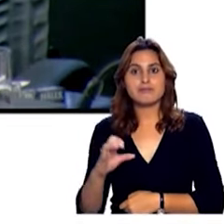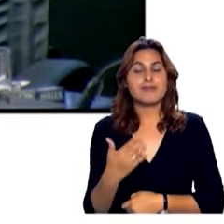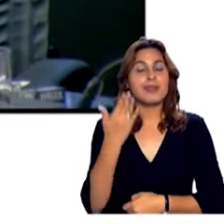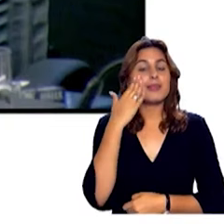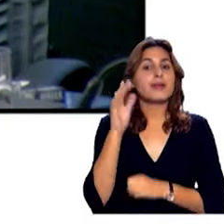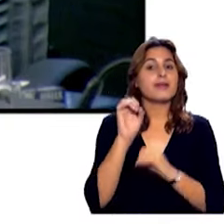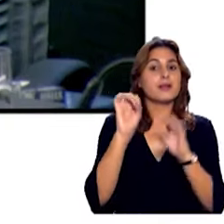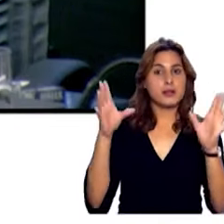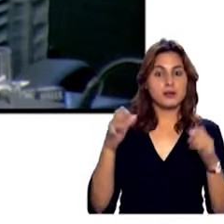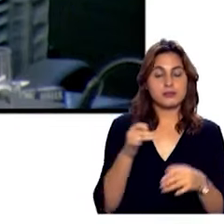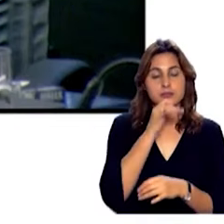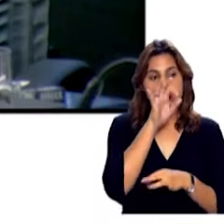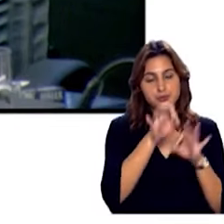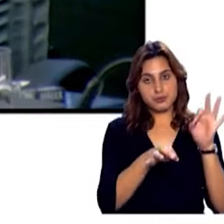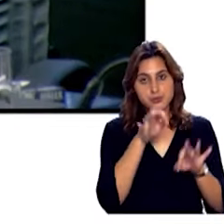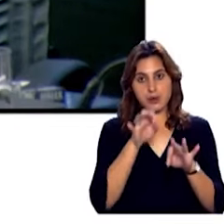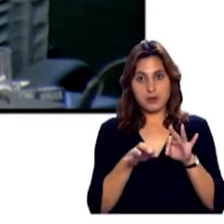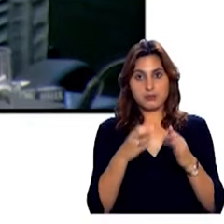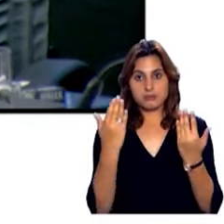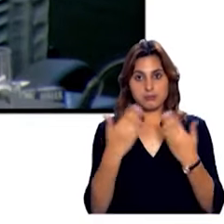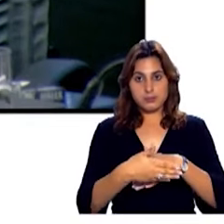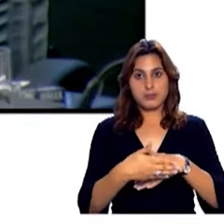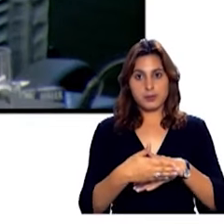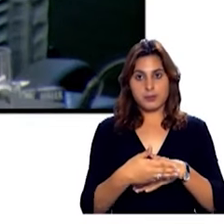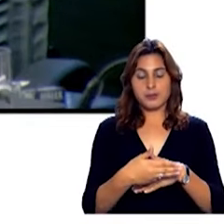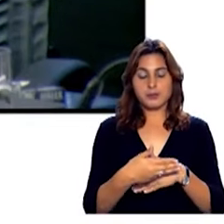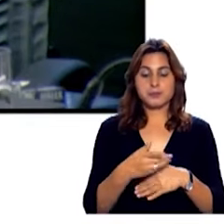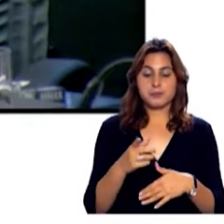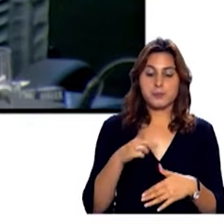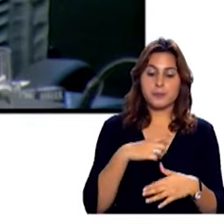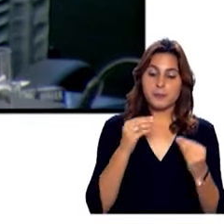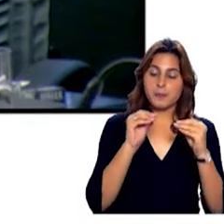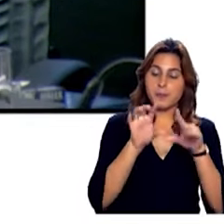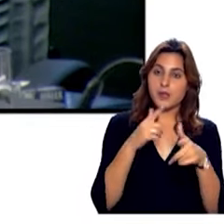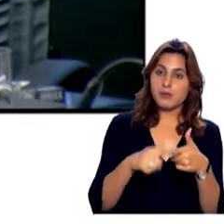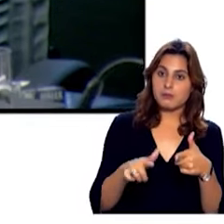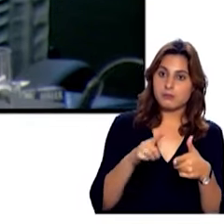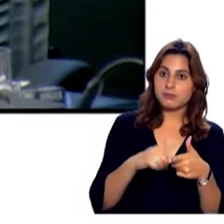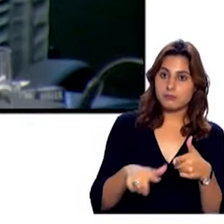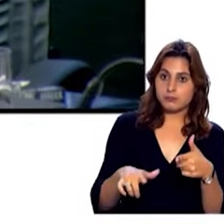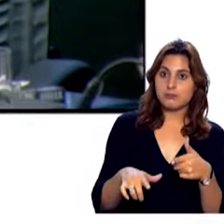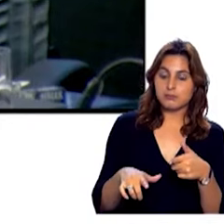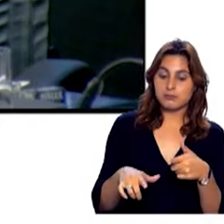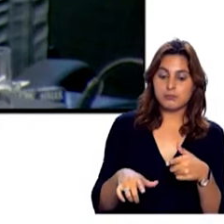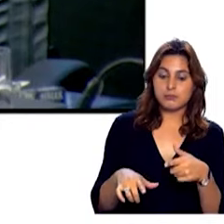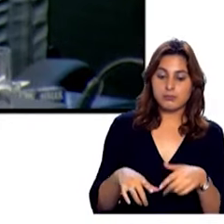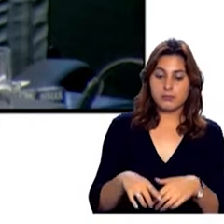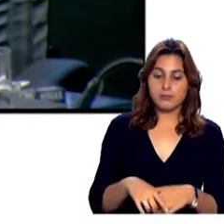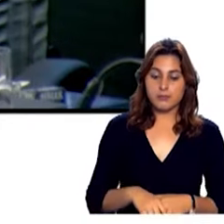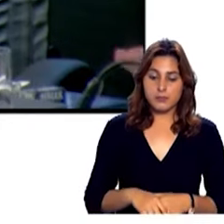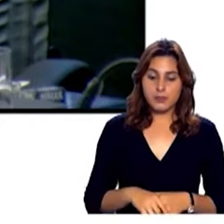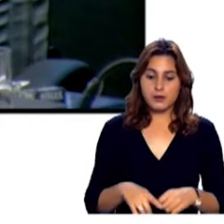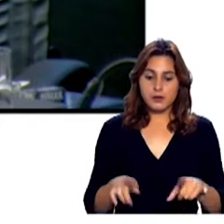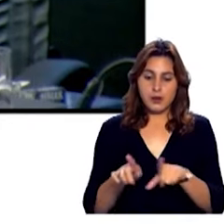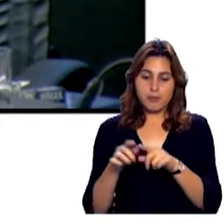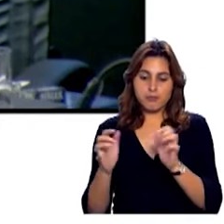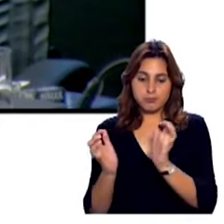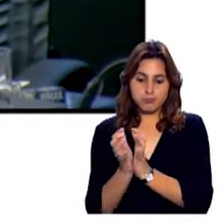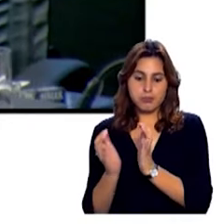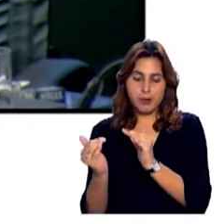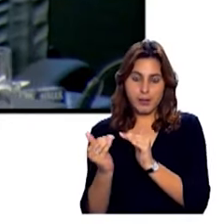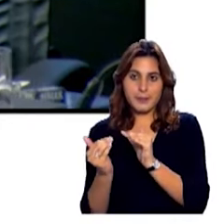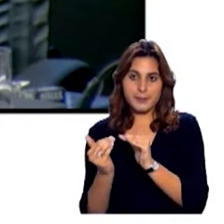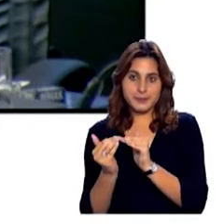procedimentales no pueden plantearse problemas de validez de la prueba ni problemas de valoración de prueba todo eso queda al margen del recurso de